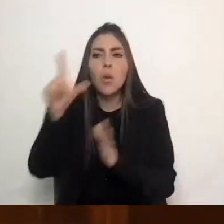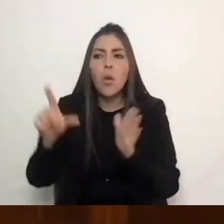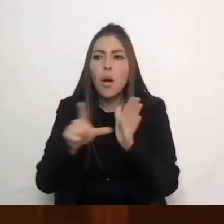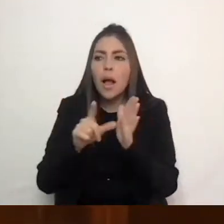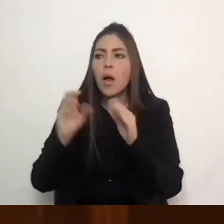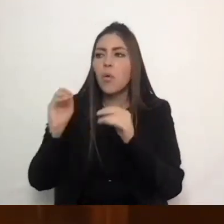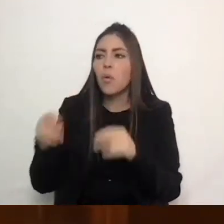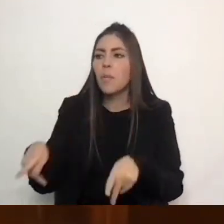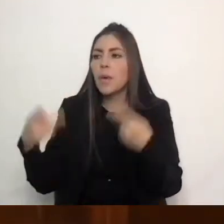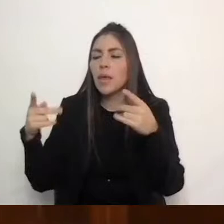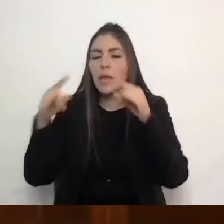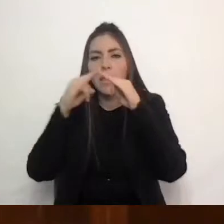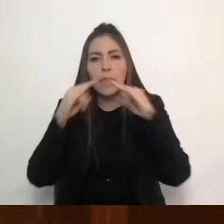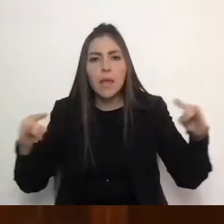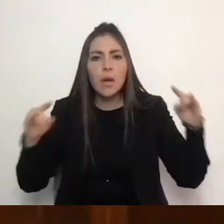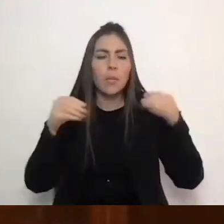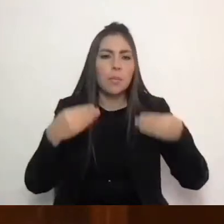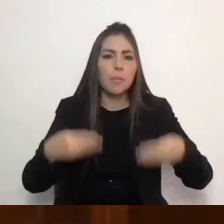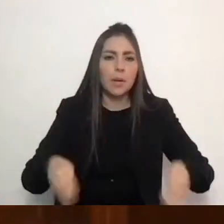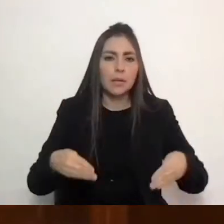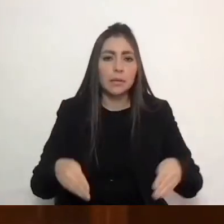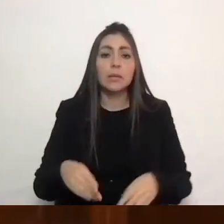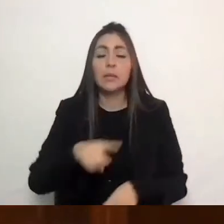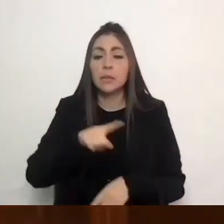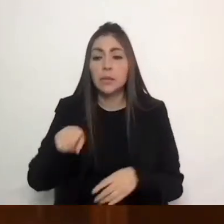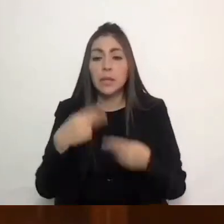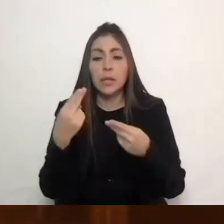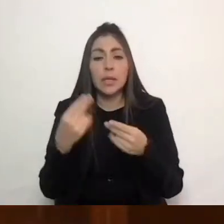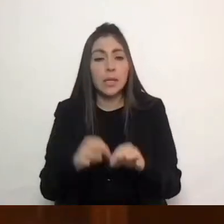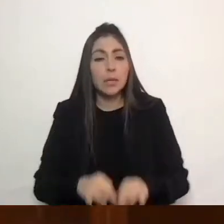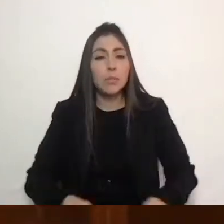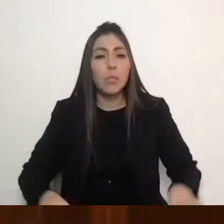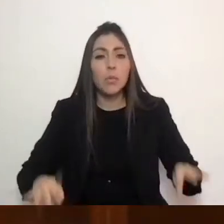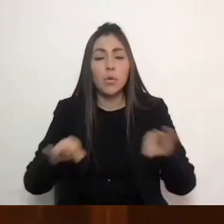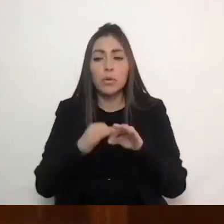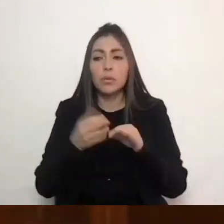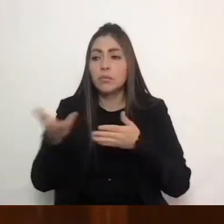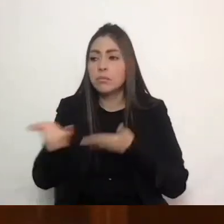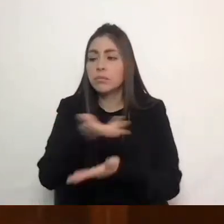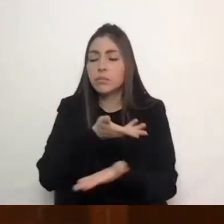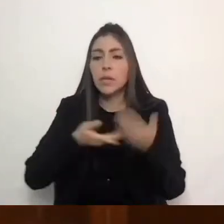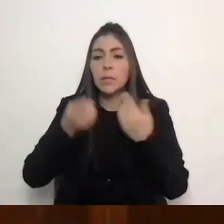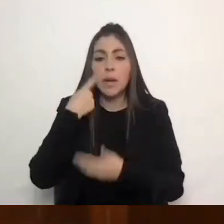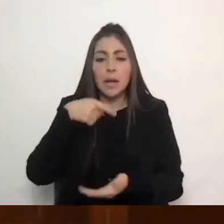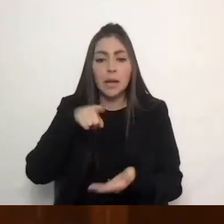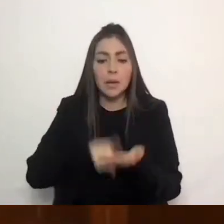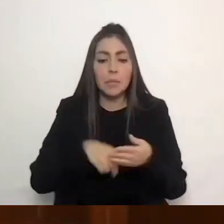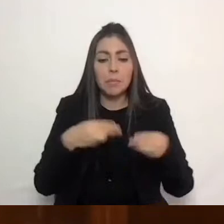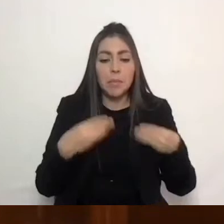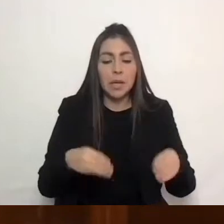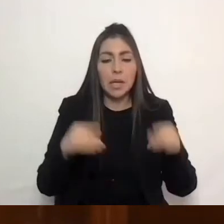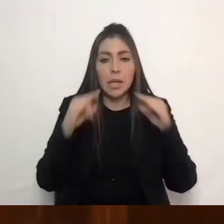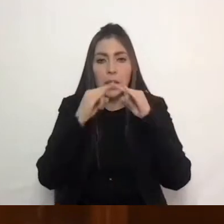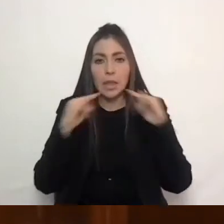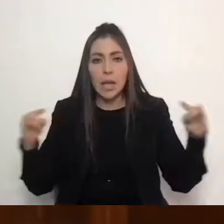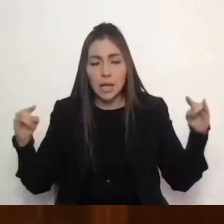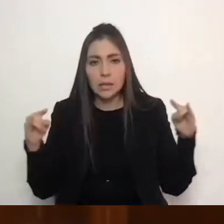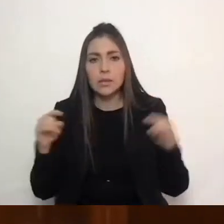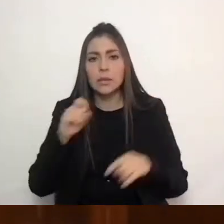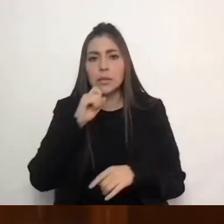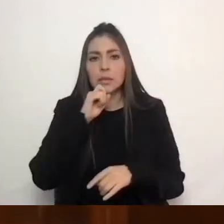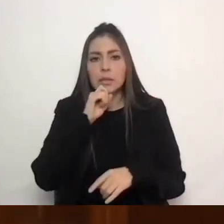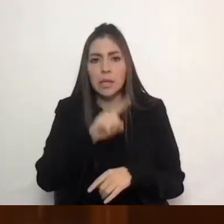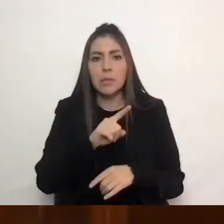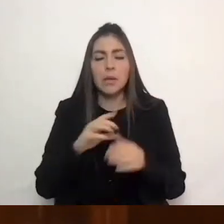tianguistas, de realizar la importancia del paisanaje para vivir dentro del mercado o tianguis y la vinculación de